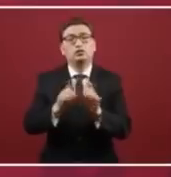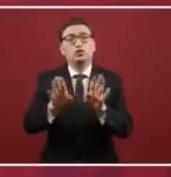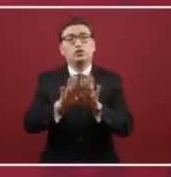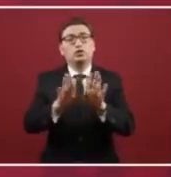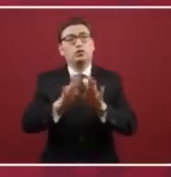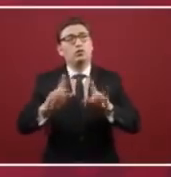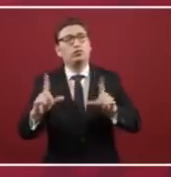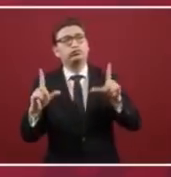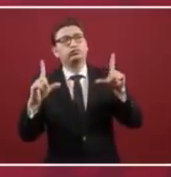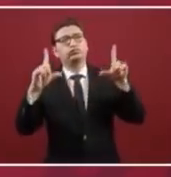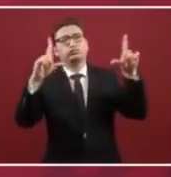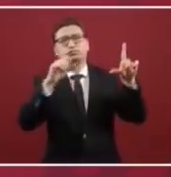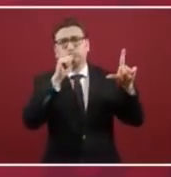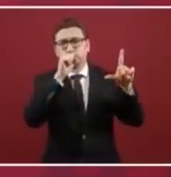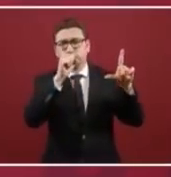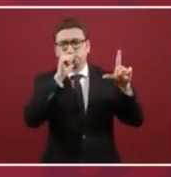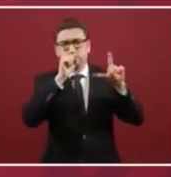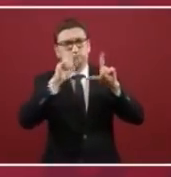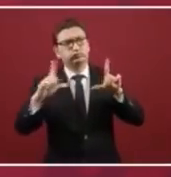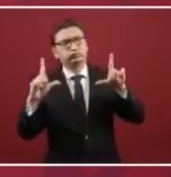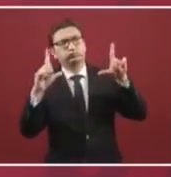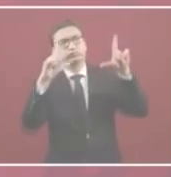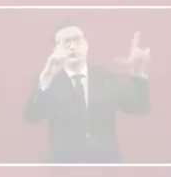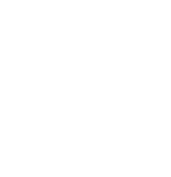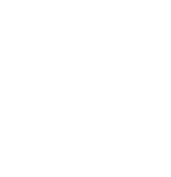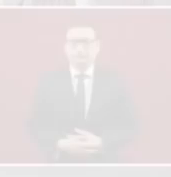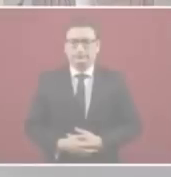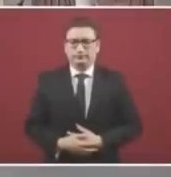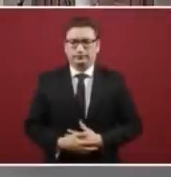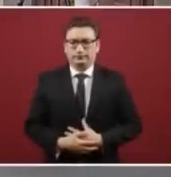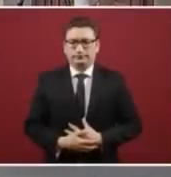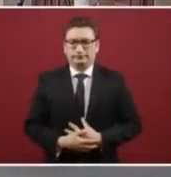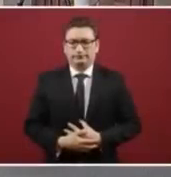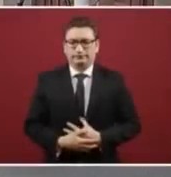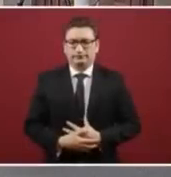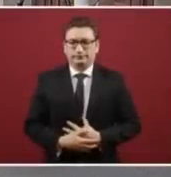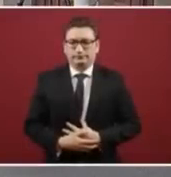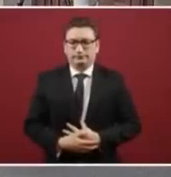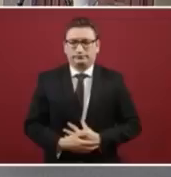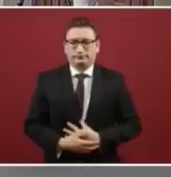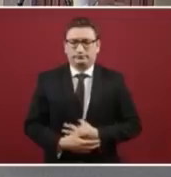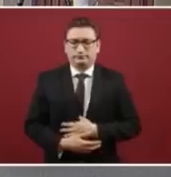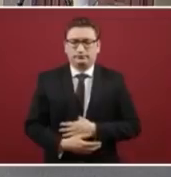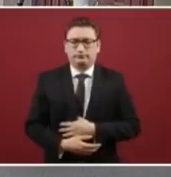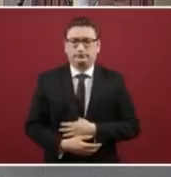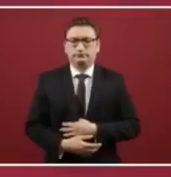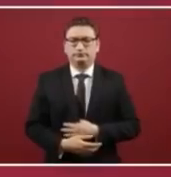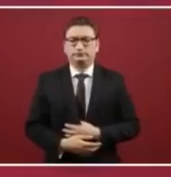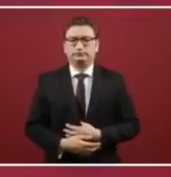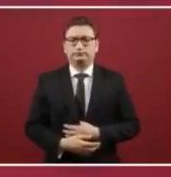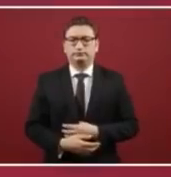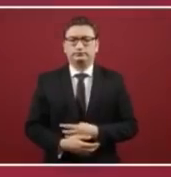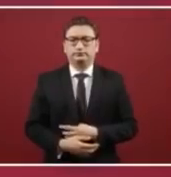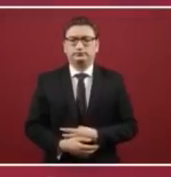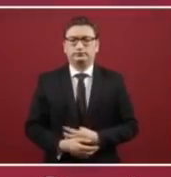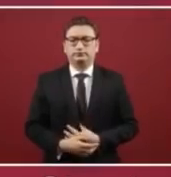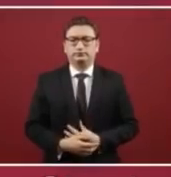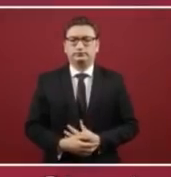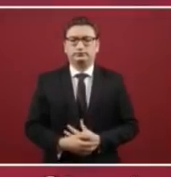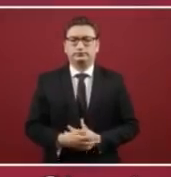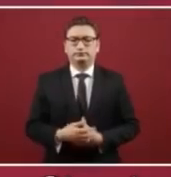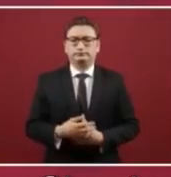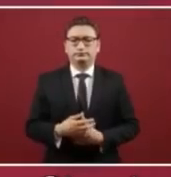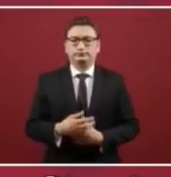consiguiente la erradicación de venta de plazas en el magisterio es una decisión que se tomó